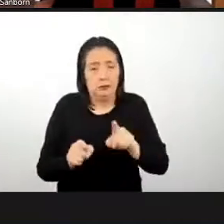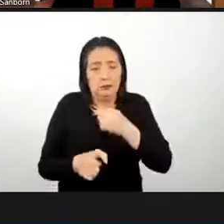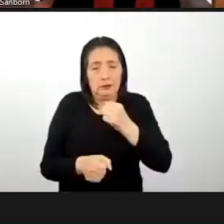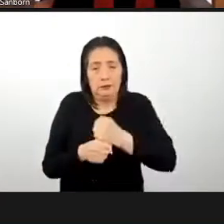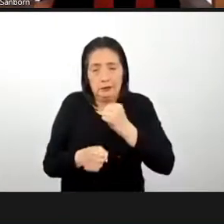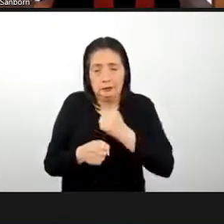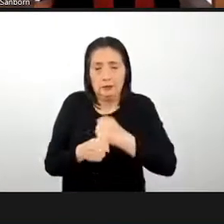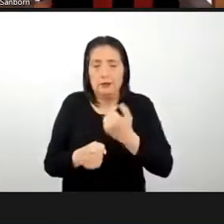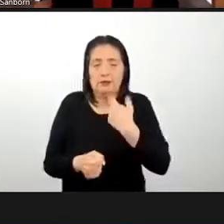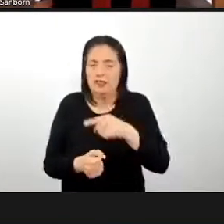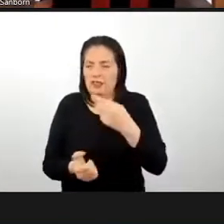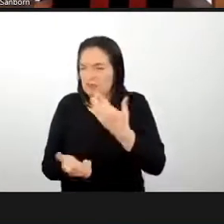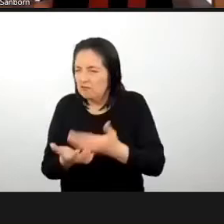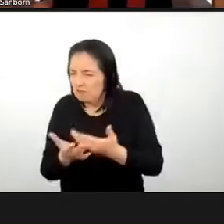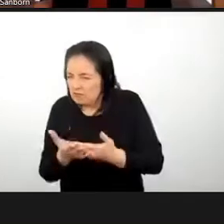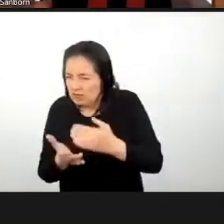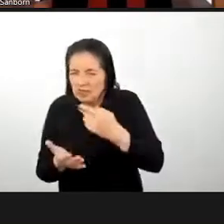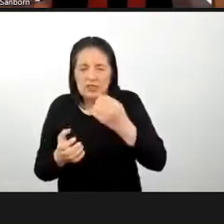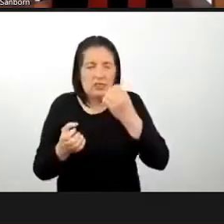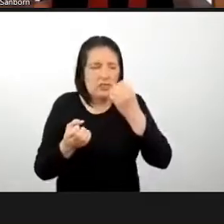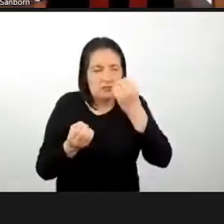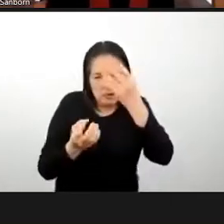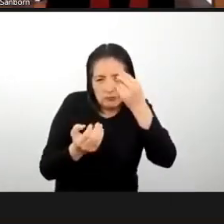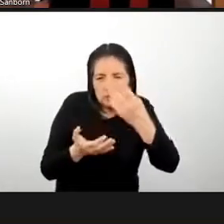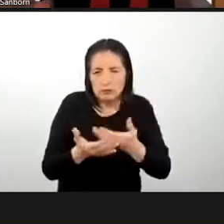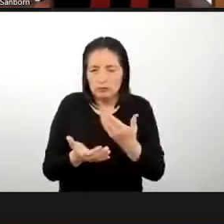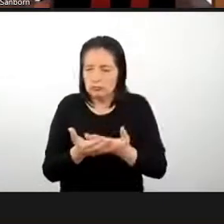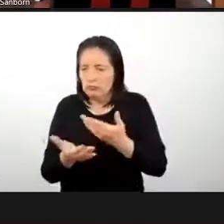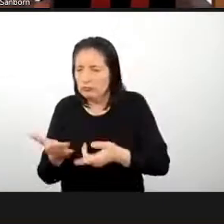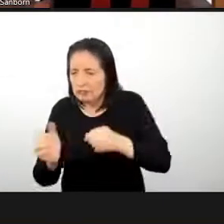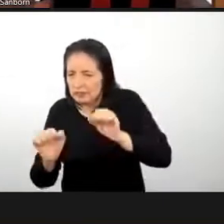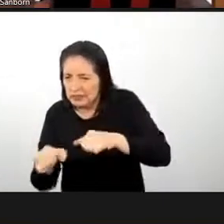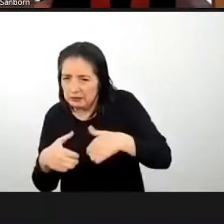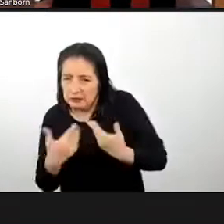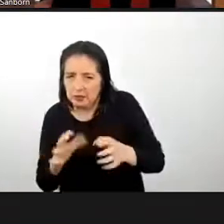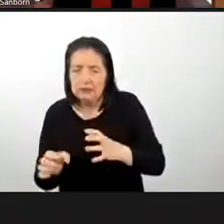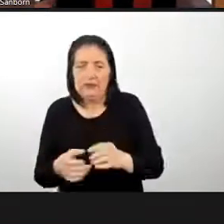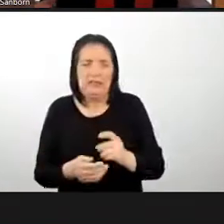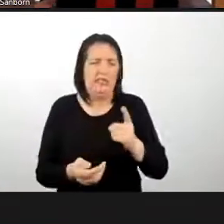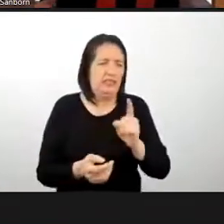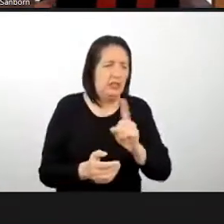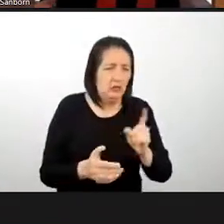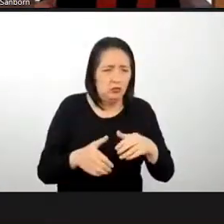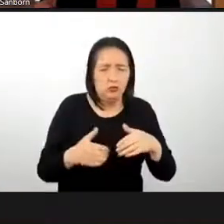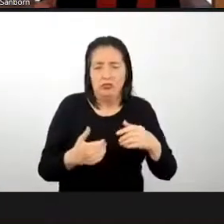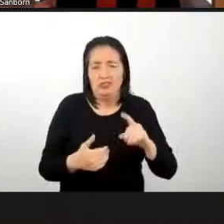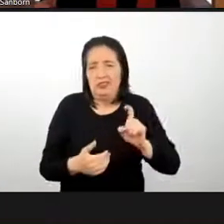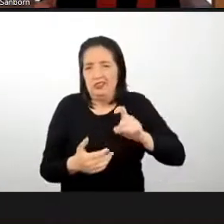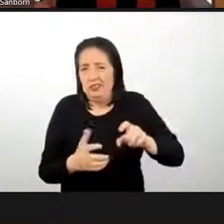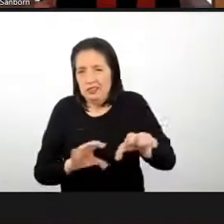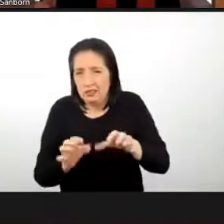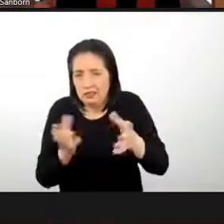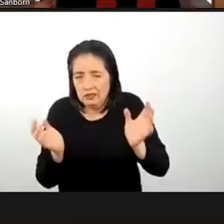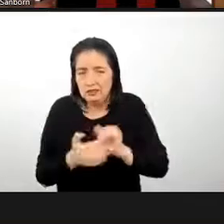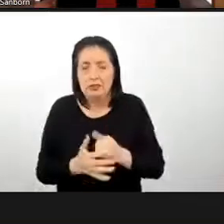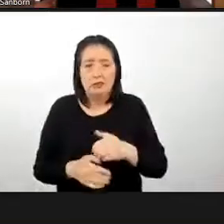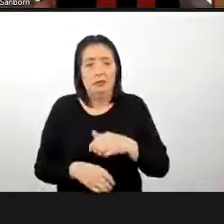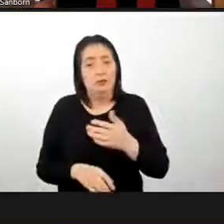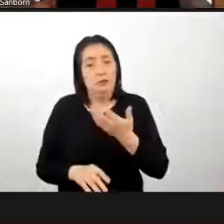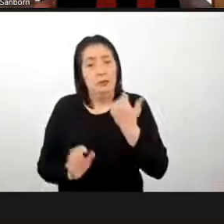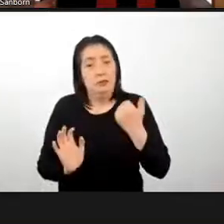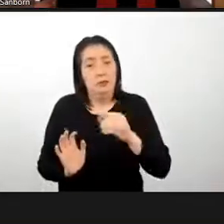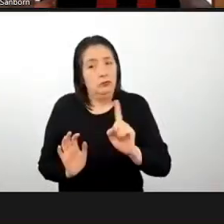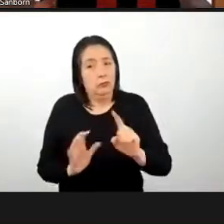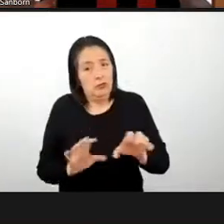en verificar con datos objetivos qué es lo que se puede hacer y qué es lo que no es necesario hacer. Lo que no es necesario hacer, mejor no hacerlo,